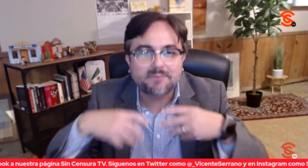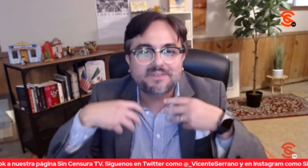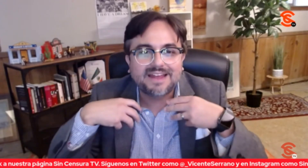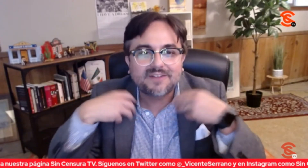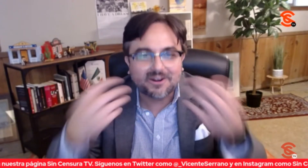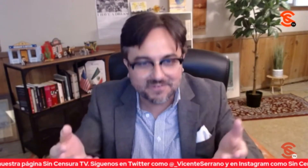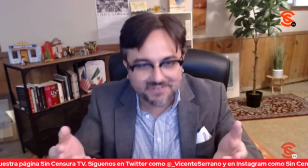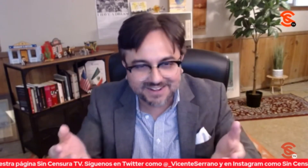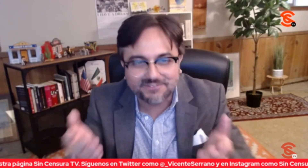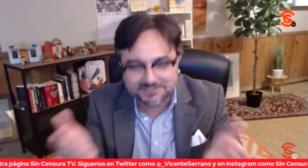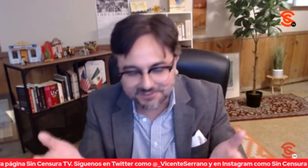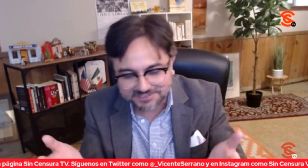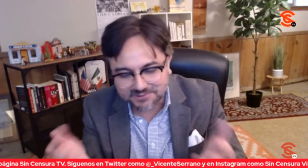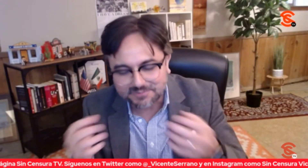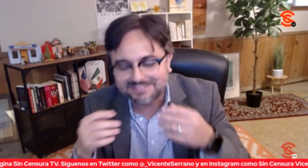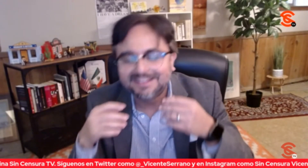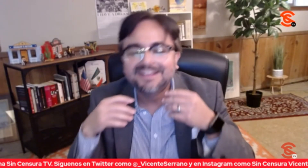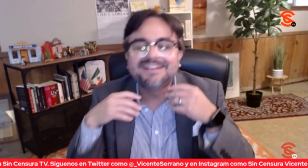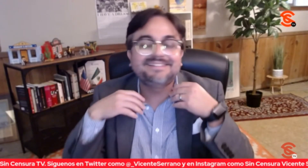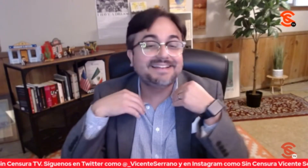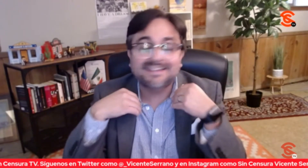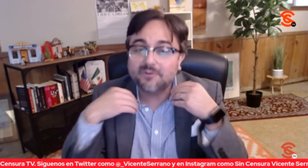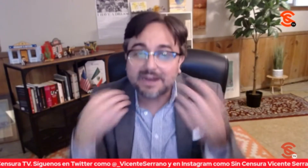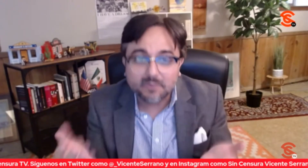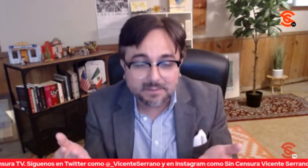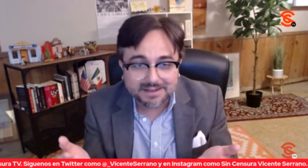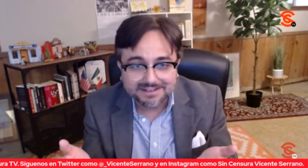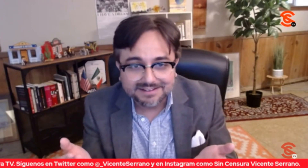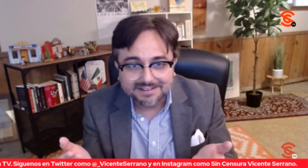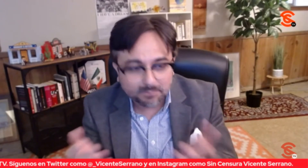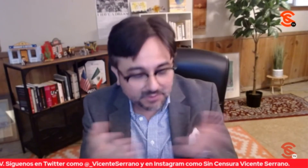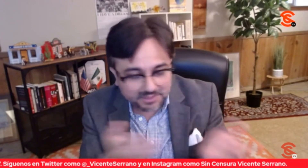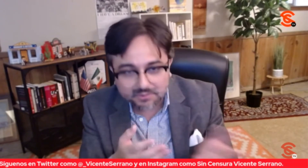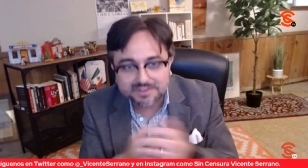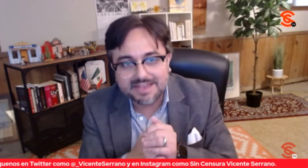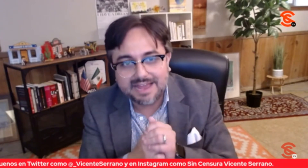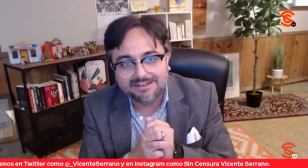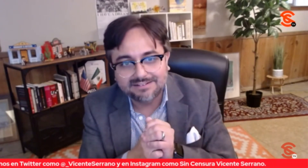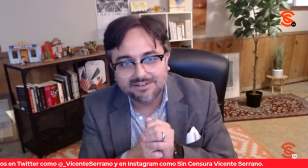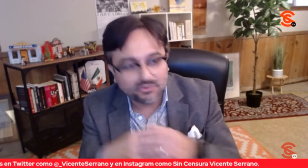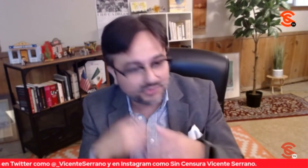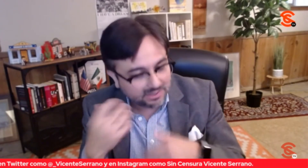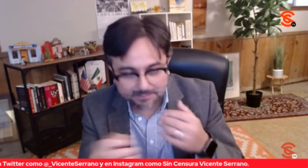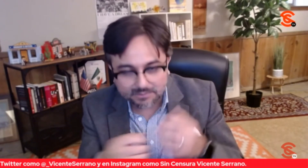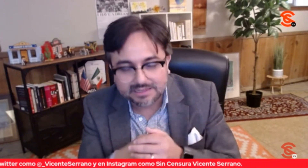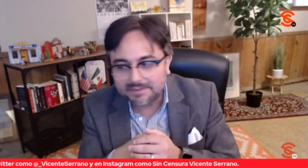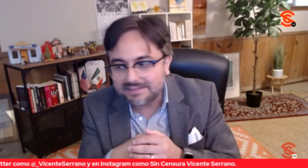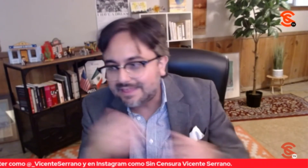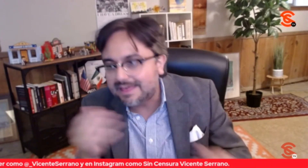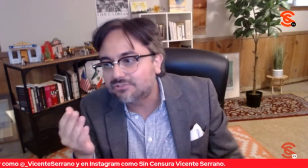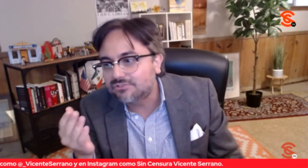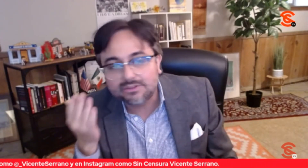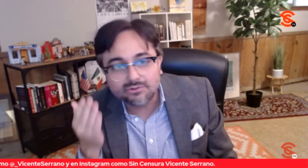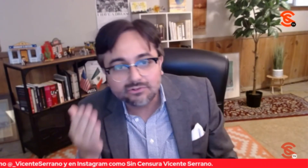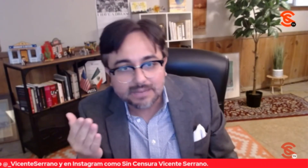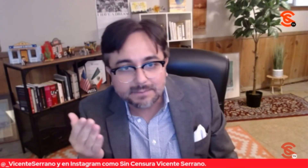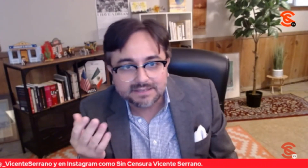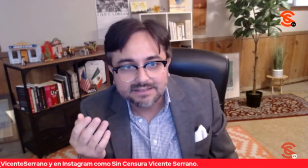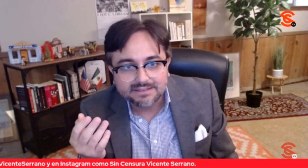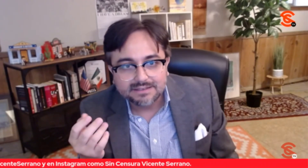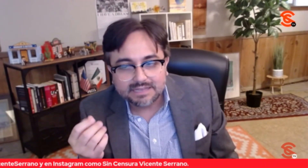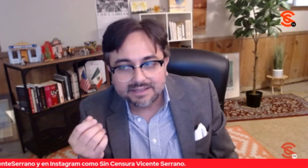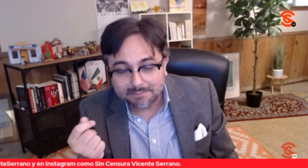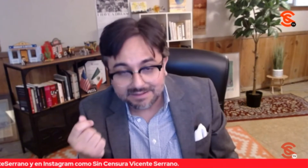tienen que dar una nueva, le ofrezco disculpas, les tienen que dar una nueva el Poder Judicial, otra camioneta blindada. Si usted no lo